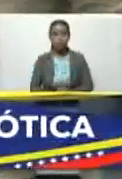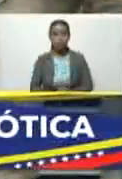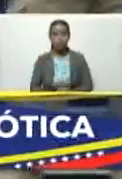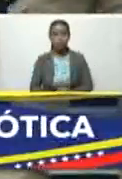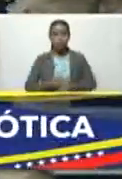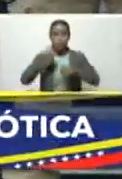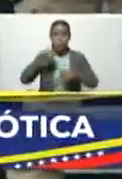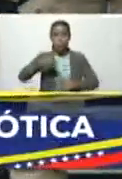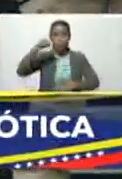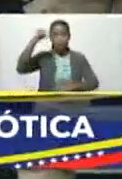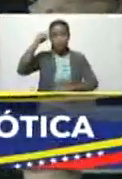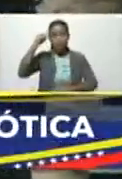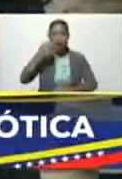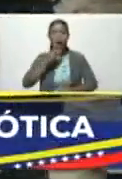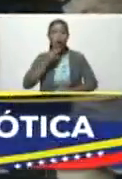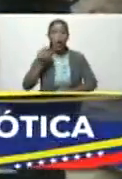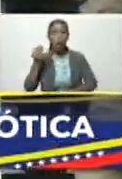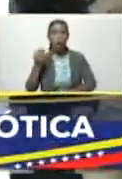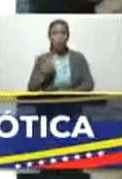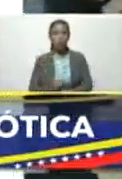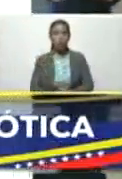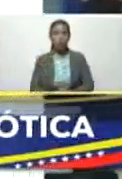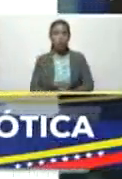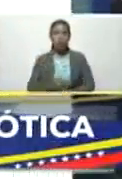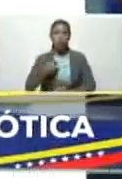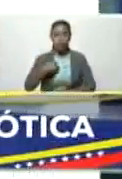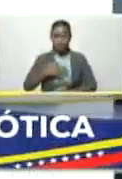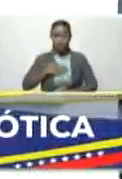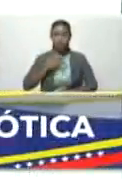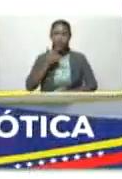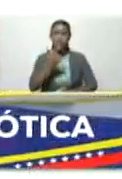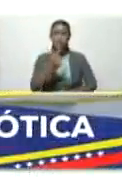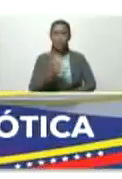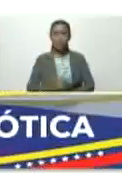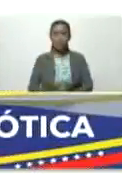Hoy día de la juventud, yo les puedo decir